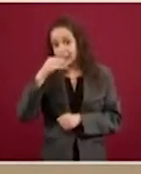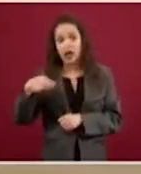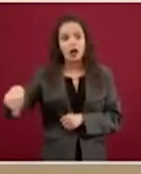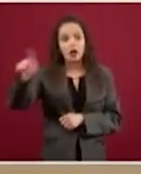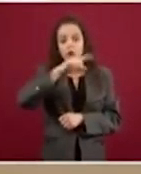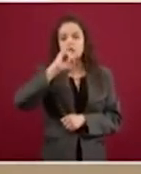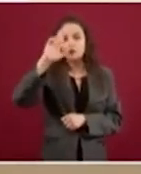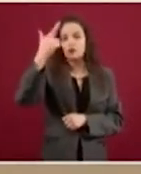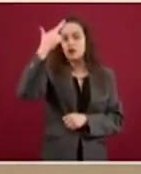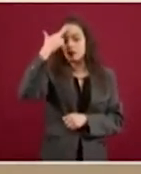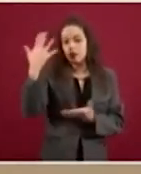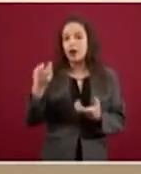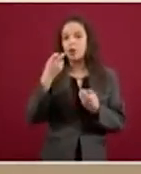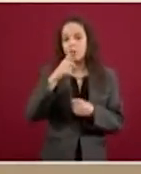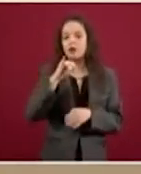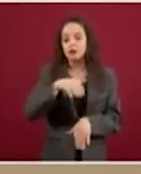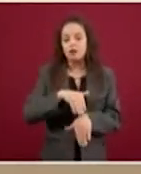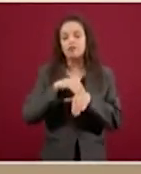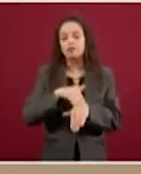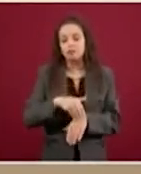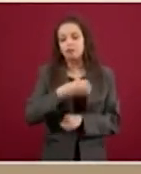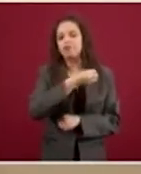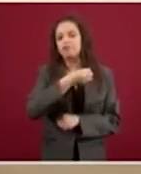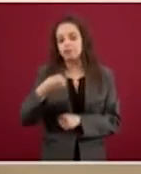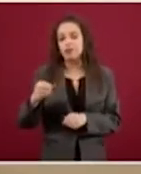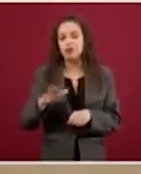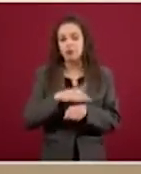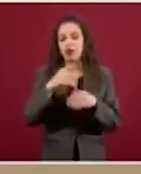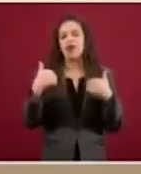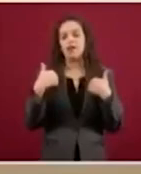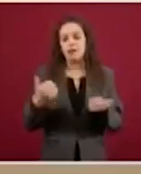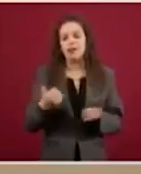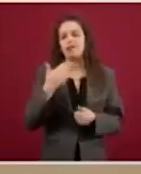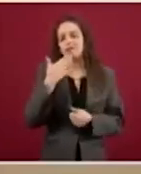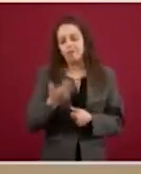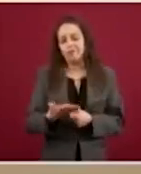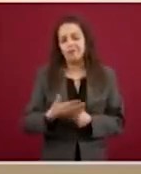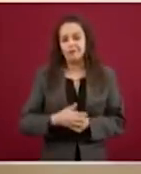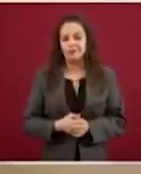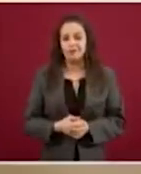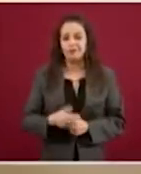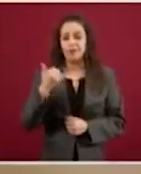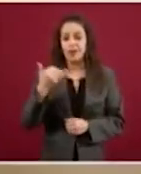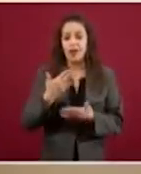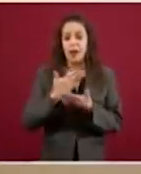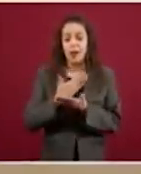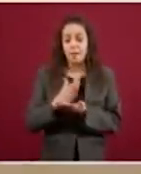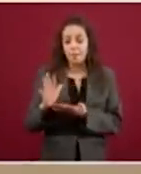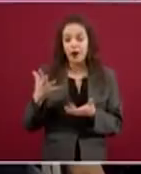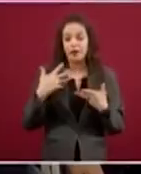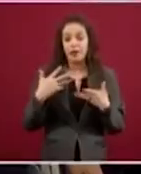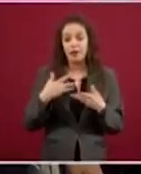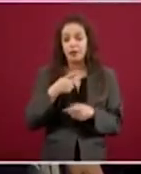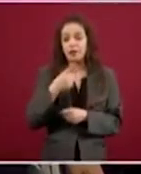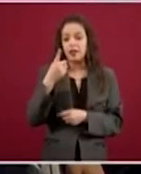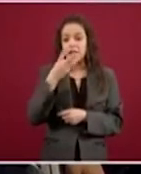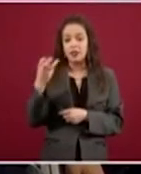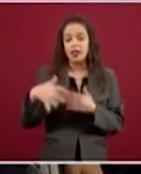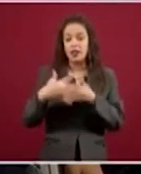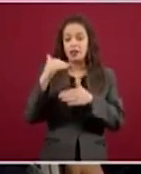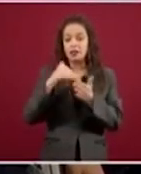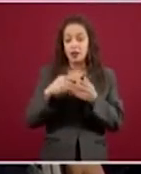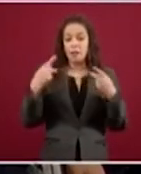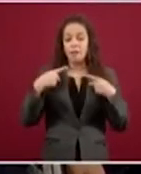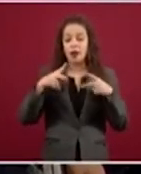comunidad entonces si nos están haciendo bastante caso entienden y aparte tenemos una red de 315 mil voluntarios que trabajan de manera voluntaria